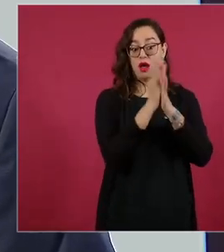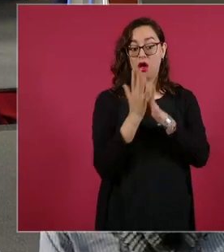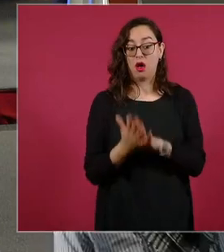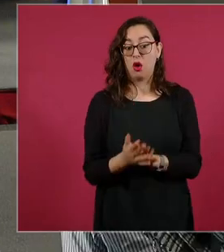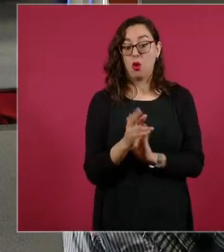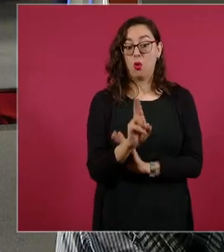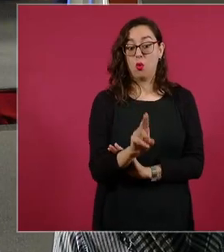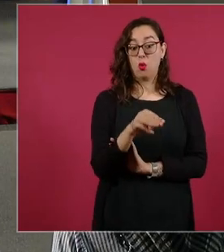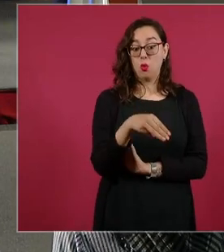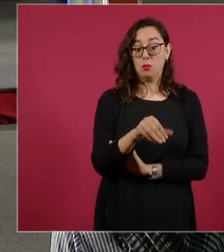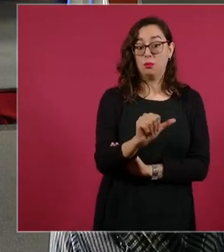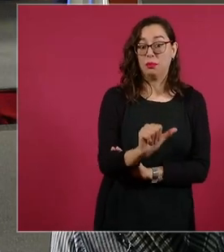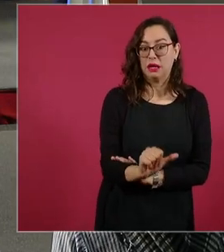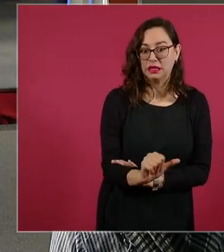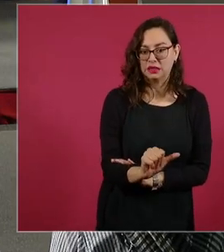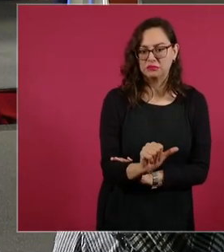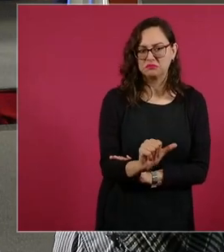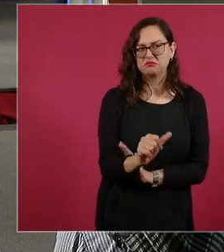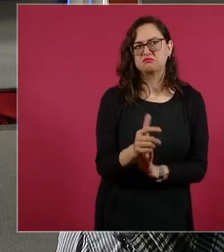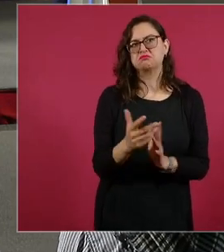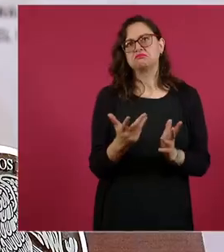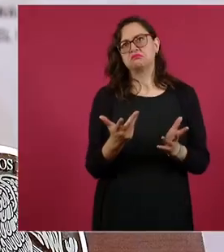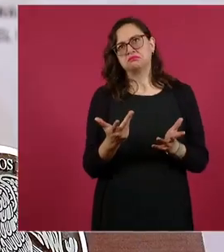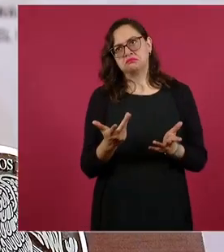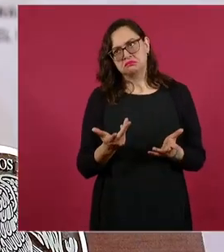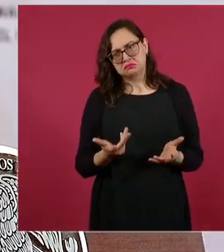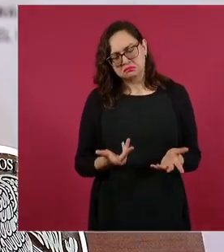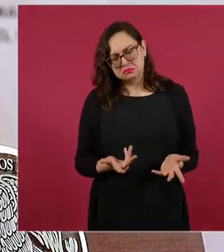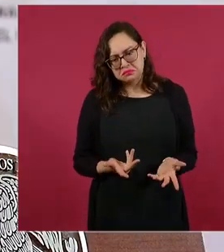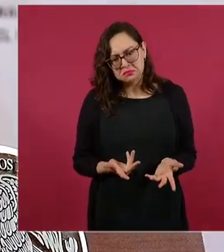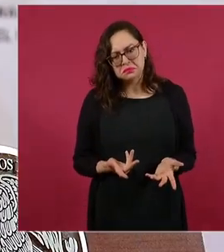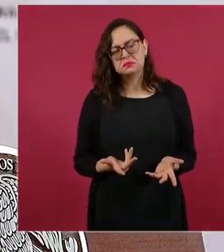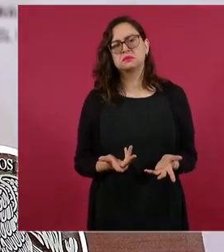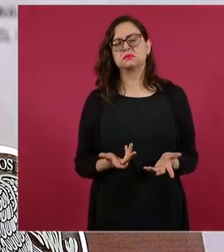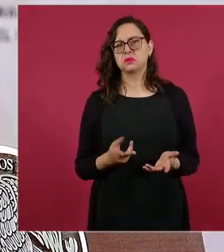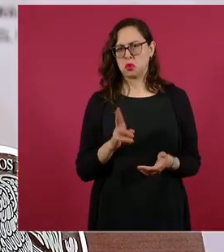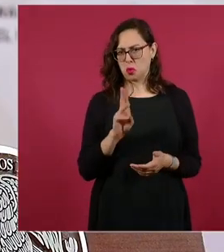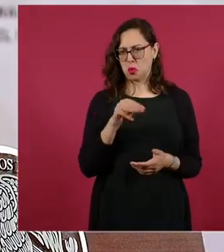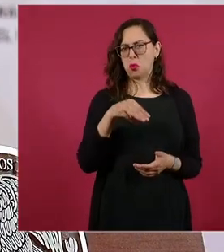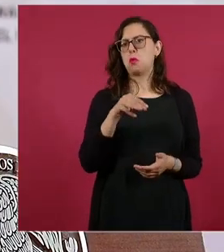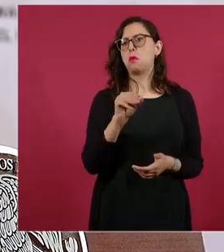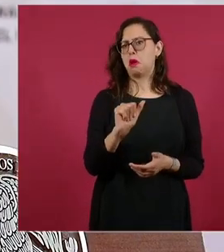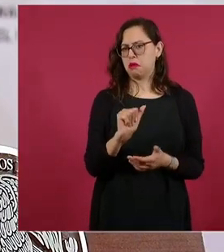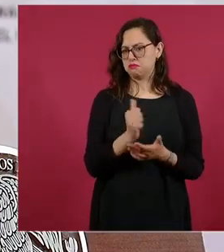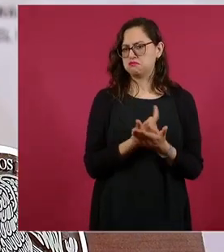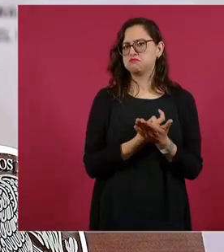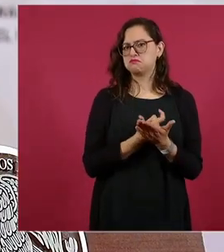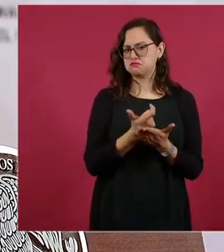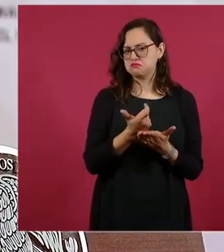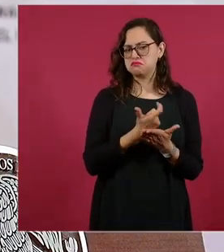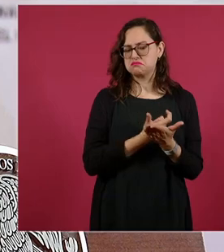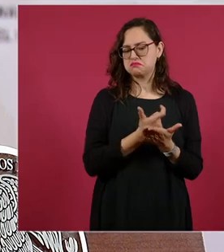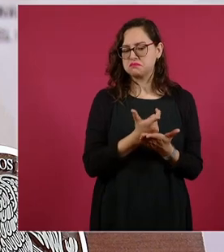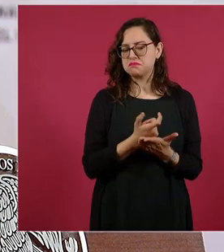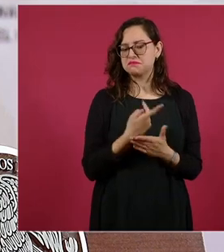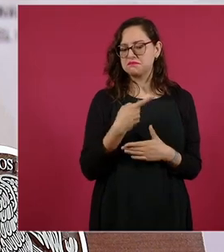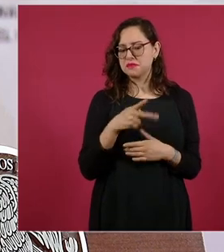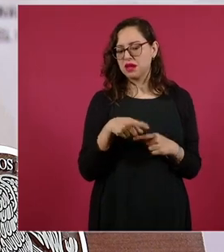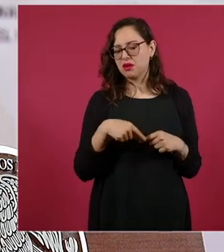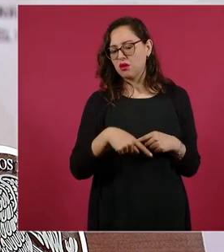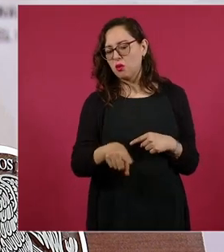en UMAs. Y si bien la UMA no necesariamente es un mal instrumento, da poca certeza de